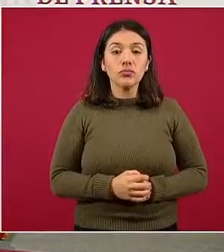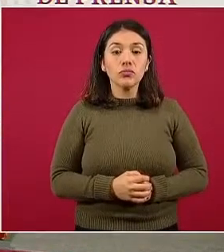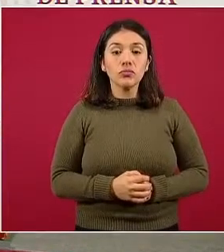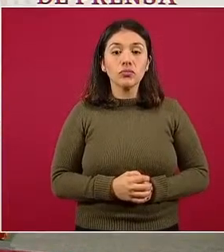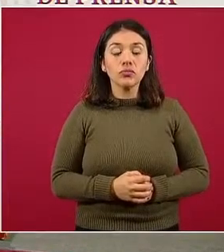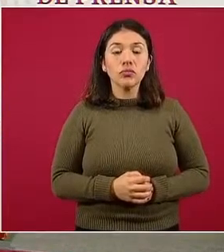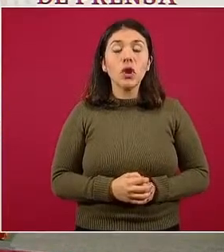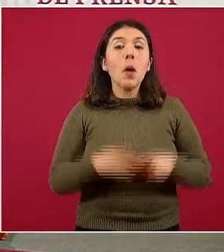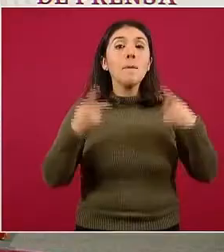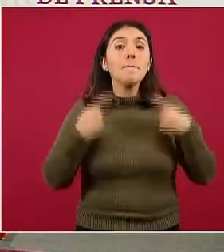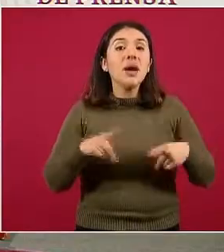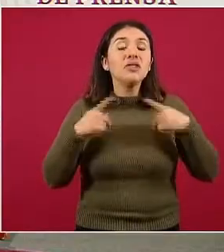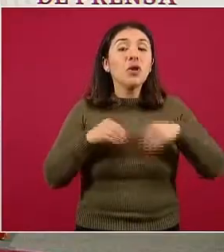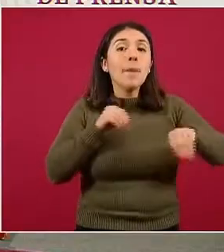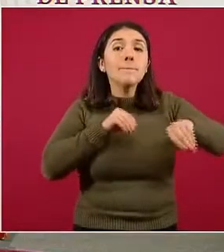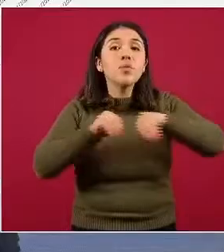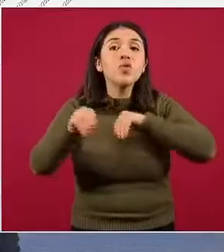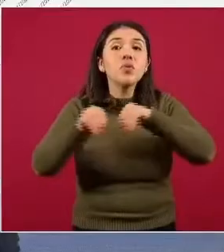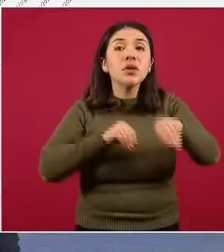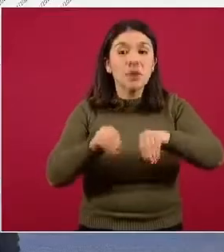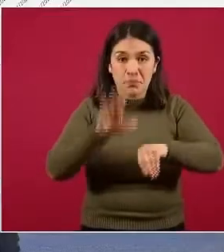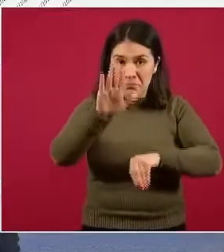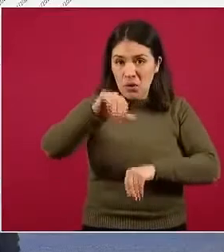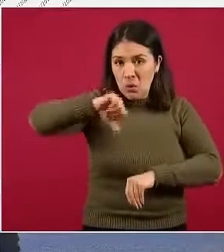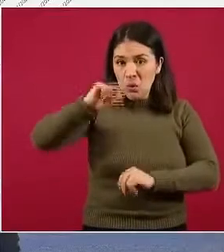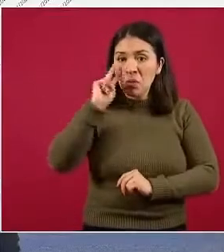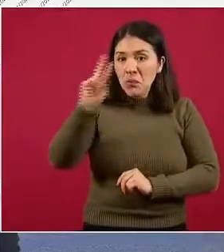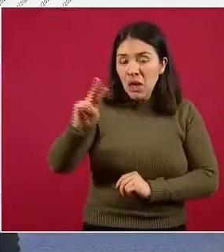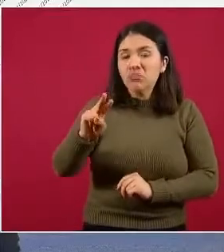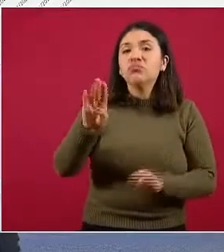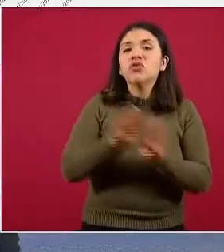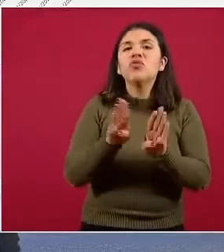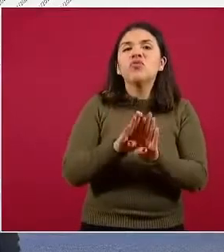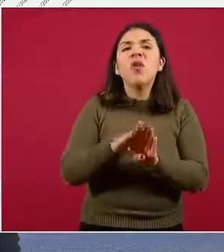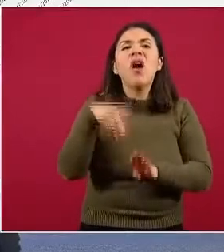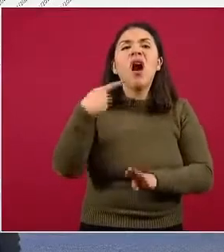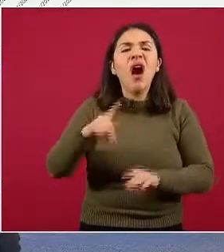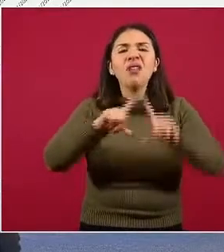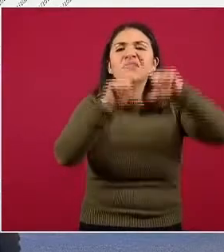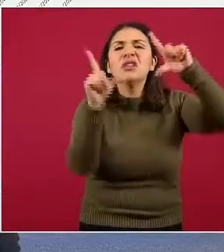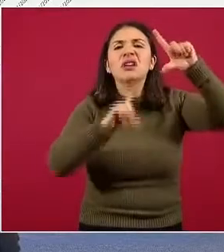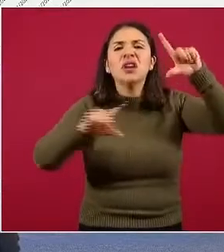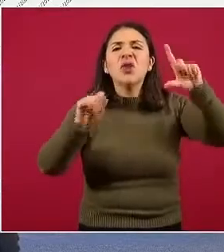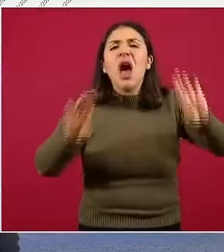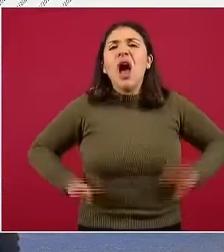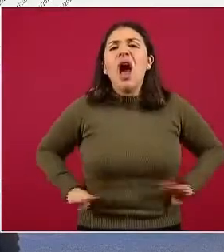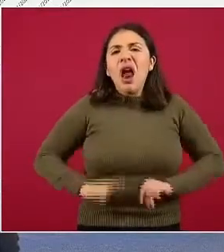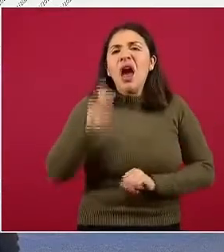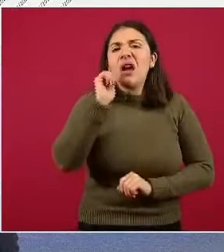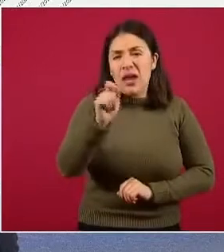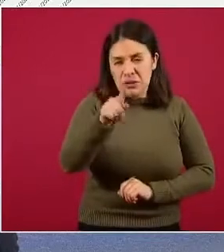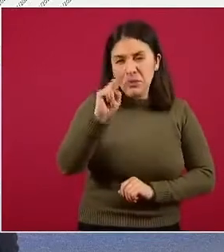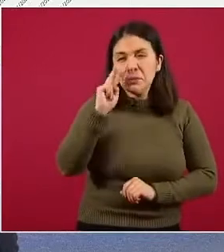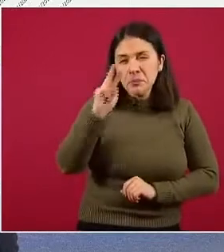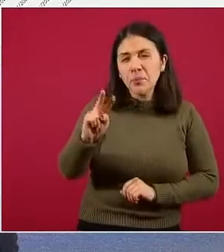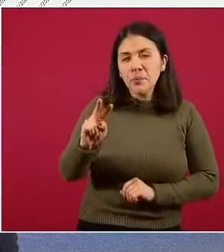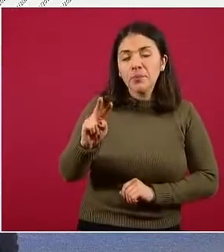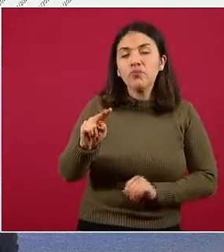La movilidad. Hoy vamos a revisar la movilidad a nivel nacional. Observen cómo en